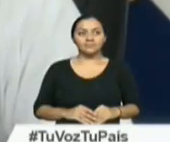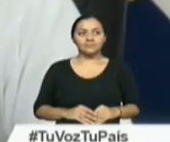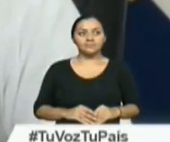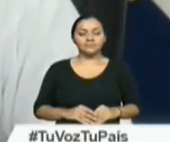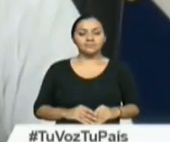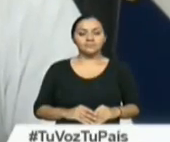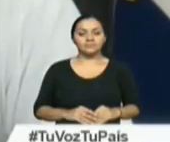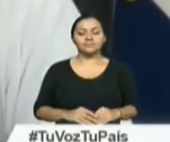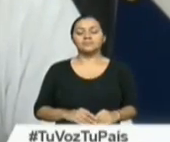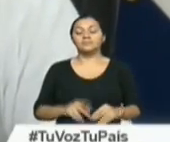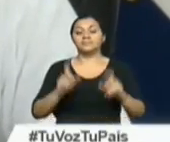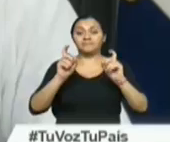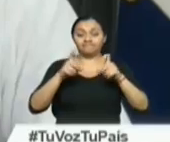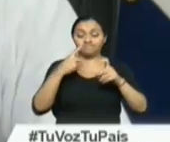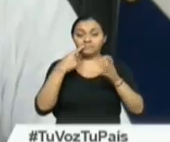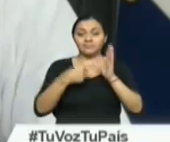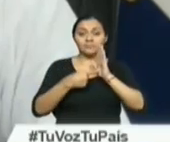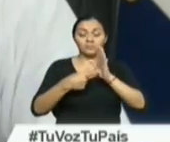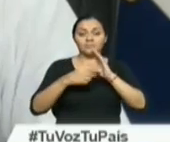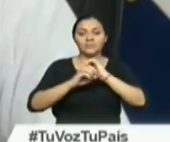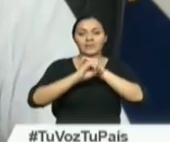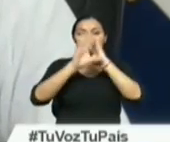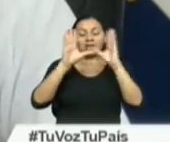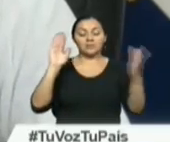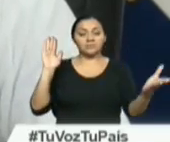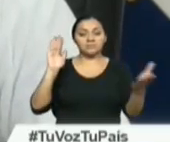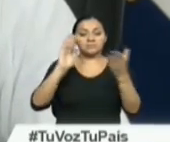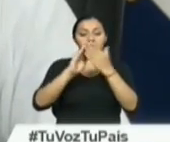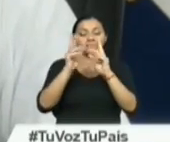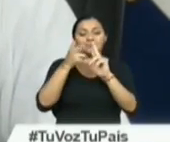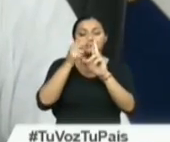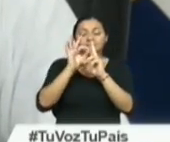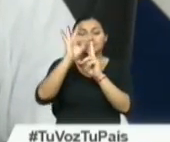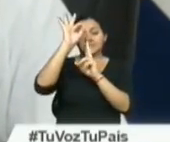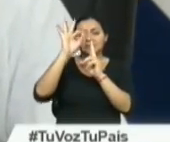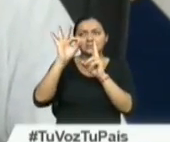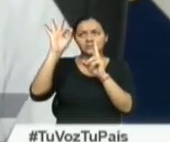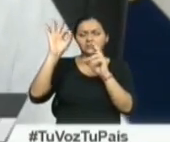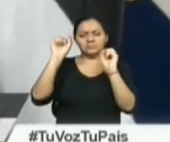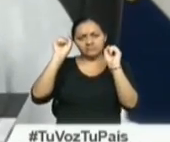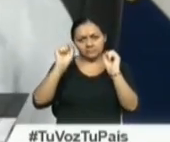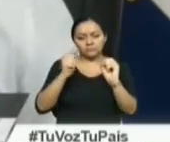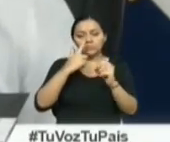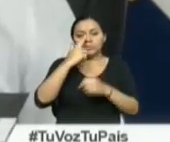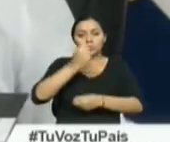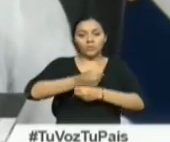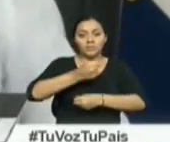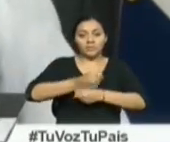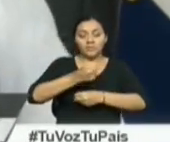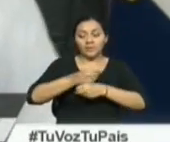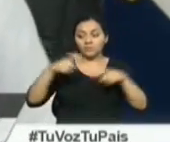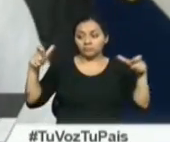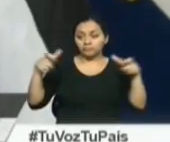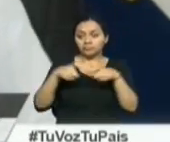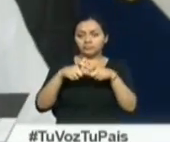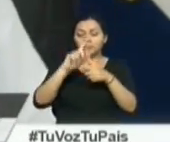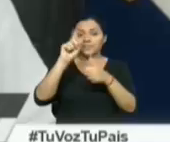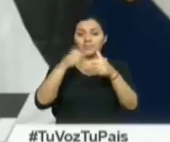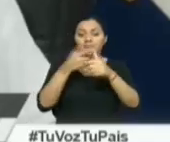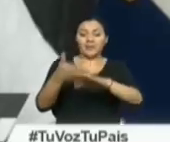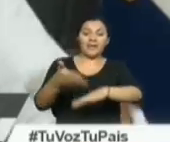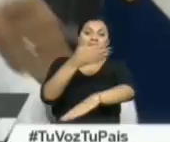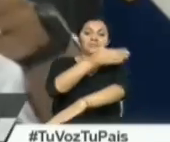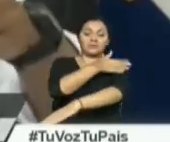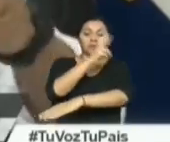Pero lo que sí esto demuestra, esta disminución estadísticamente significativa del desempleo, no solo con el primer trimestre